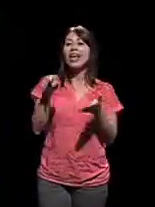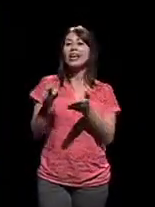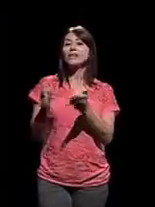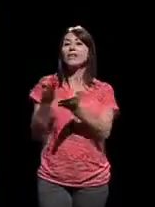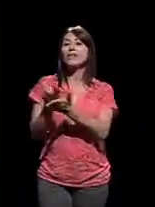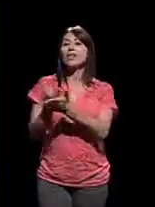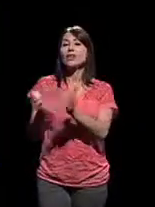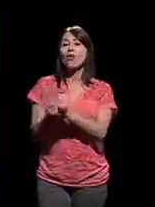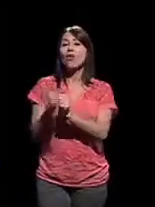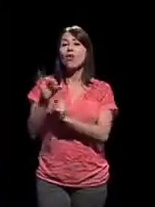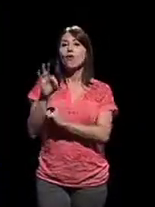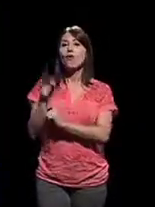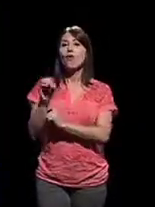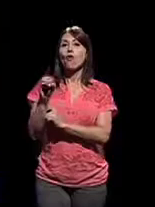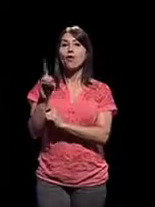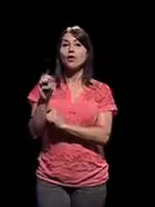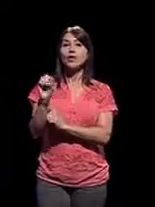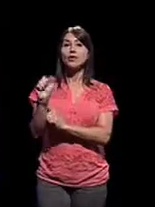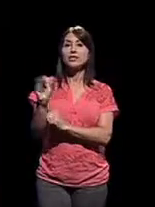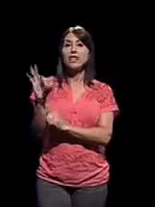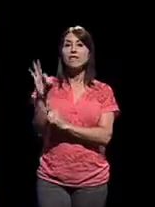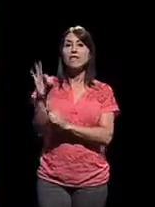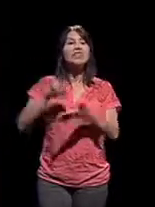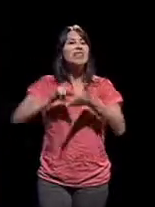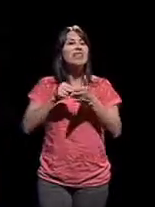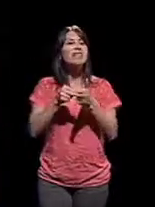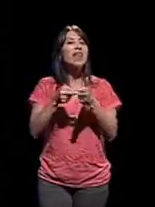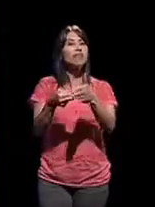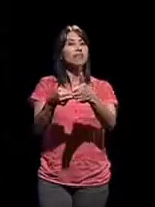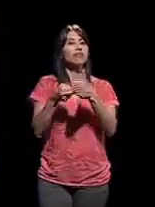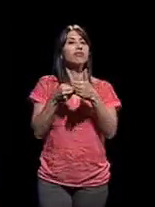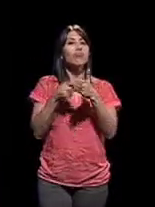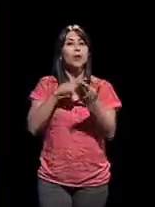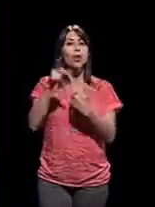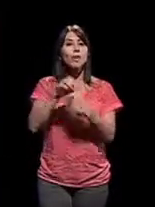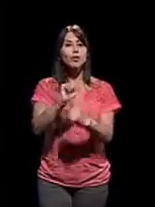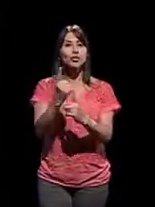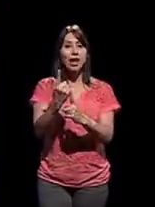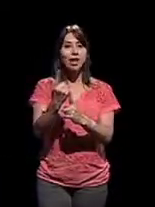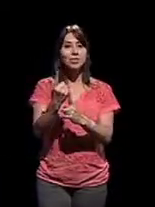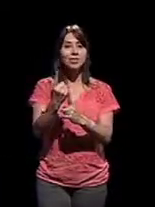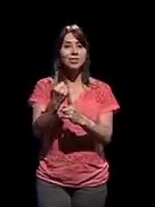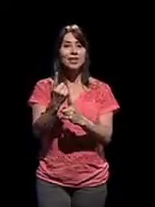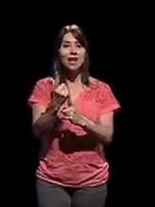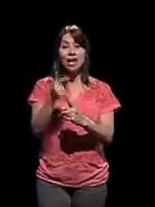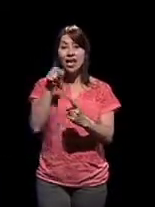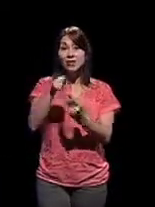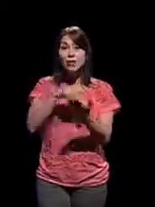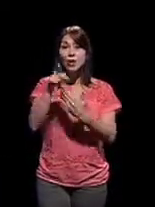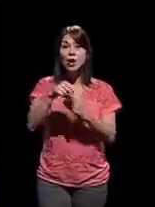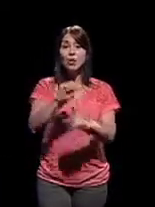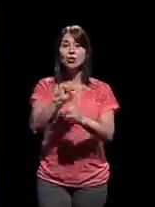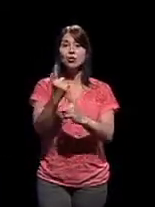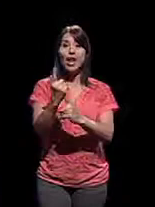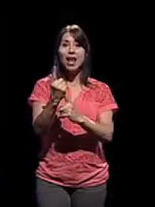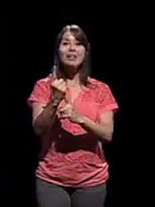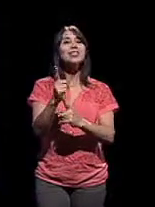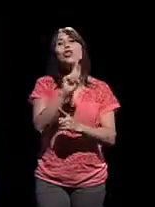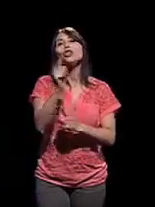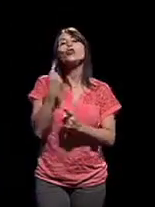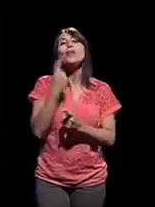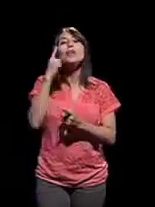Entonces, ¿qué implica esto? Un fortalecimiento necesariamente de los programas sociales. De los programas sociales, no solo para poder generar,